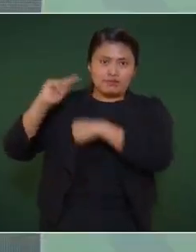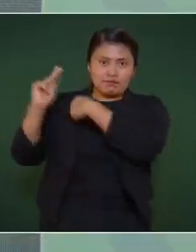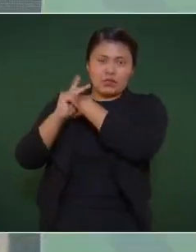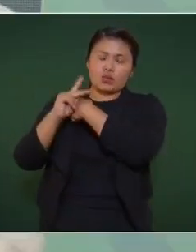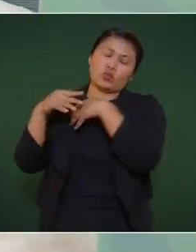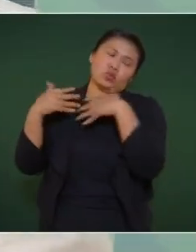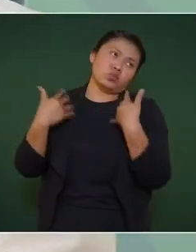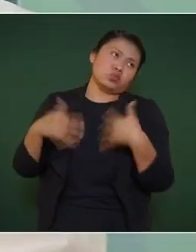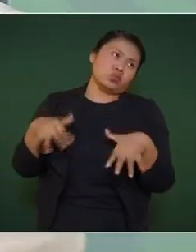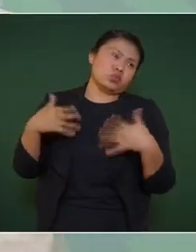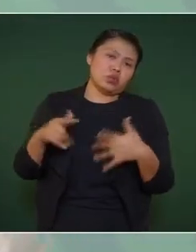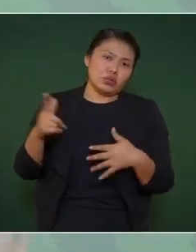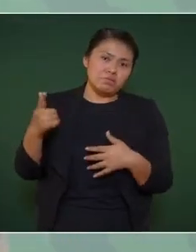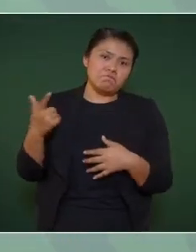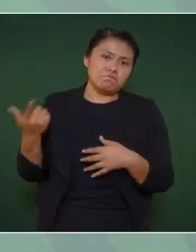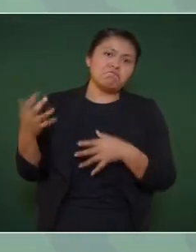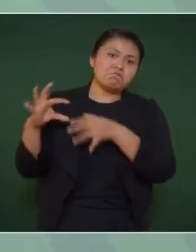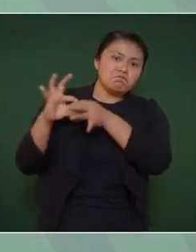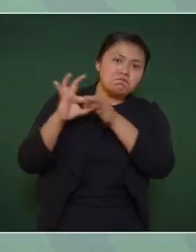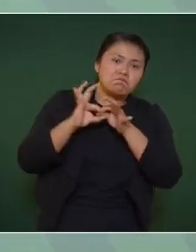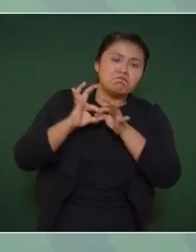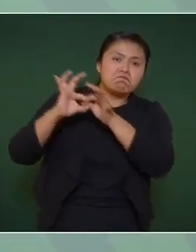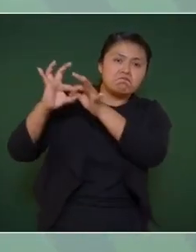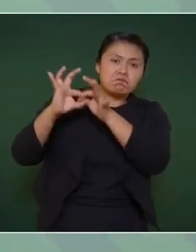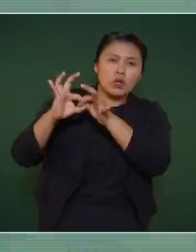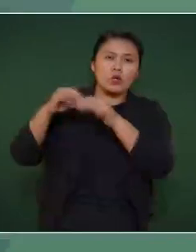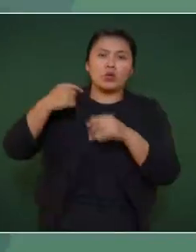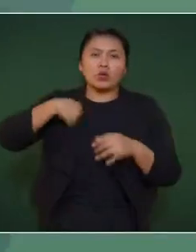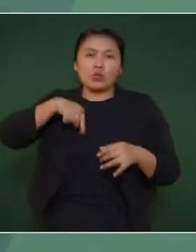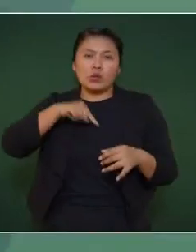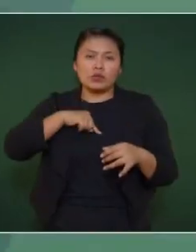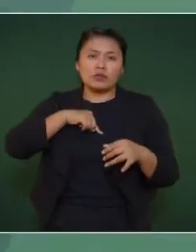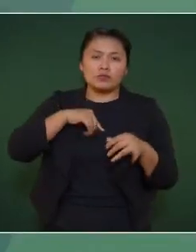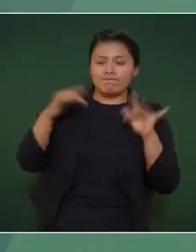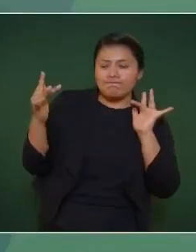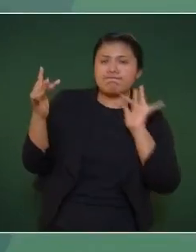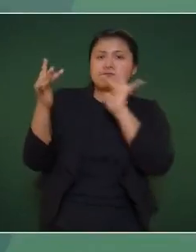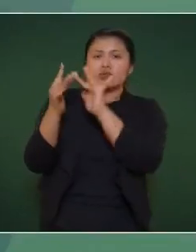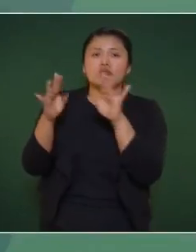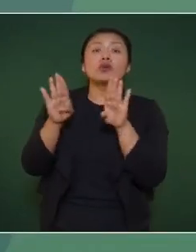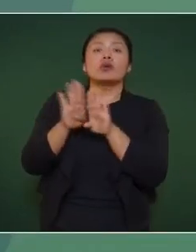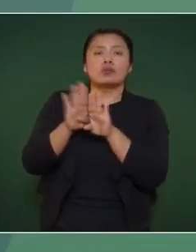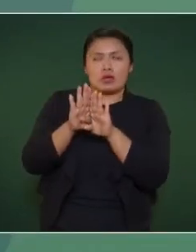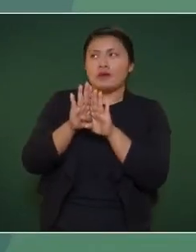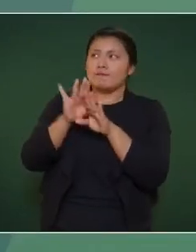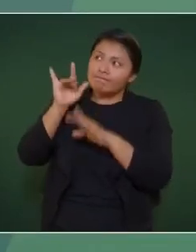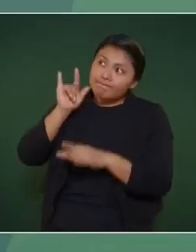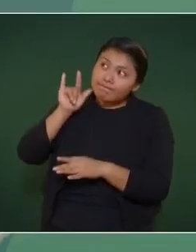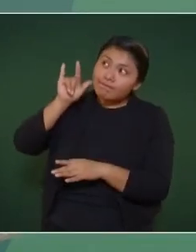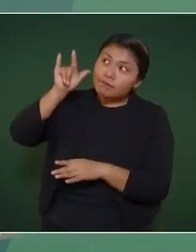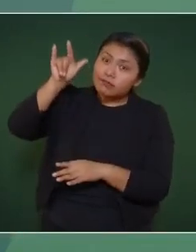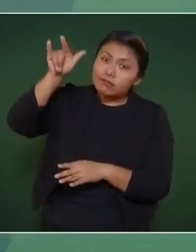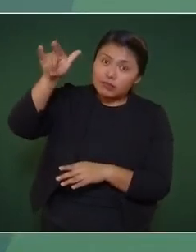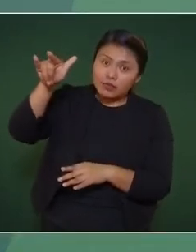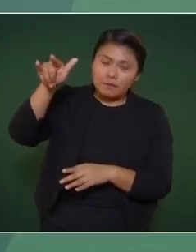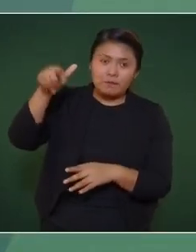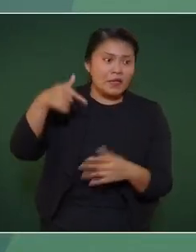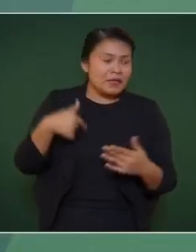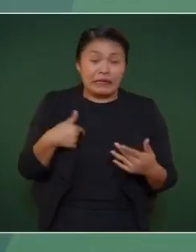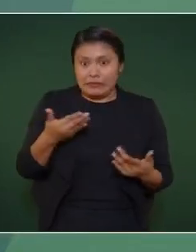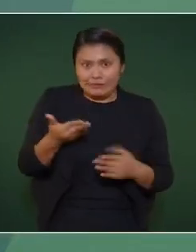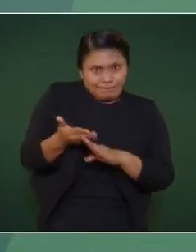se estableció un puente aéreo. No teníamos ni siquiera el